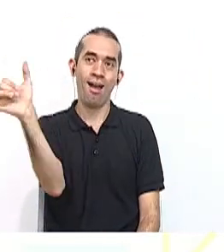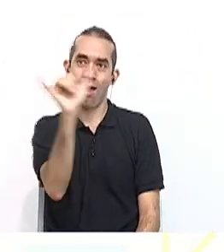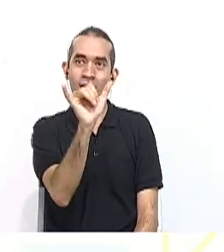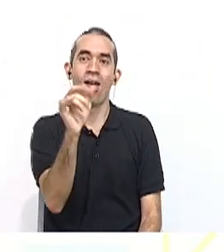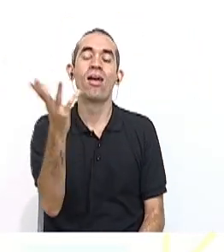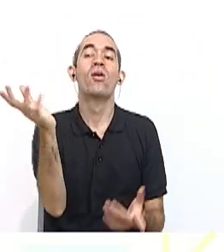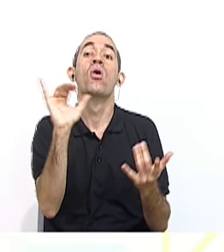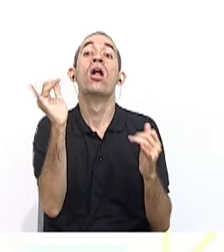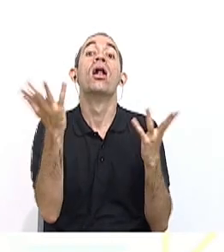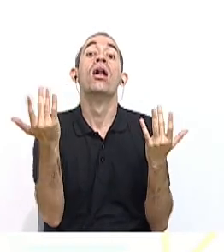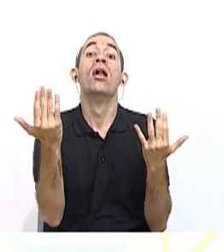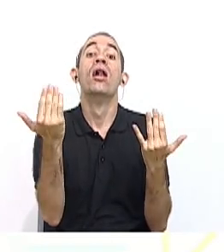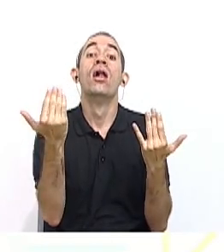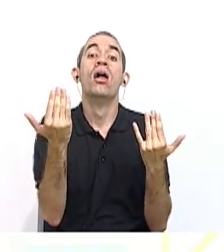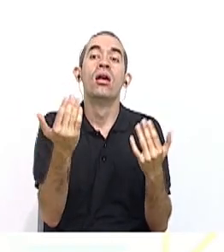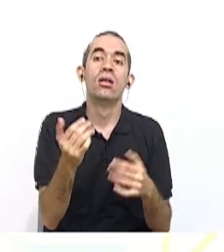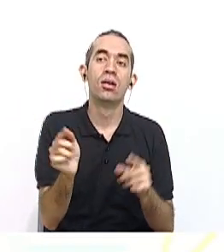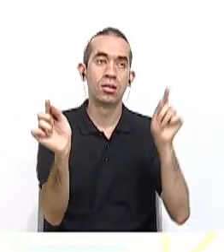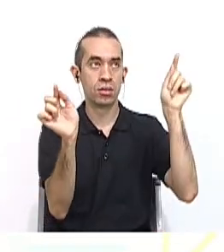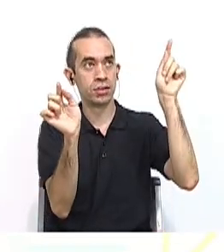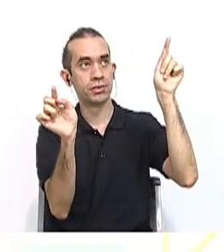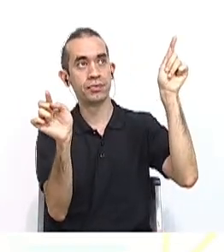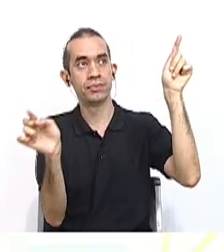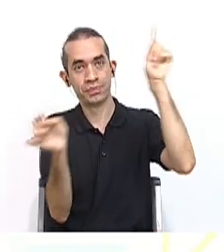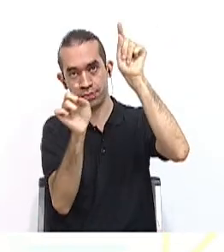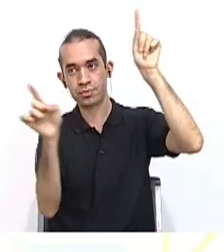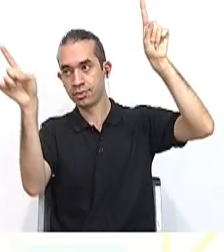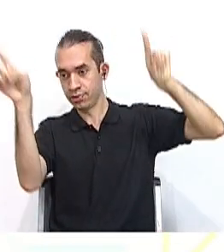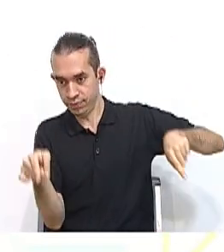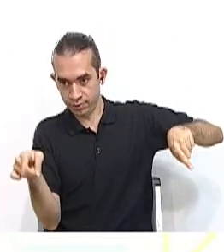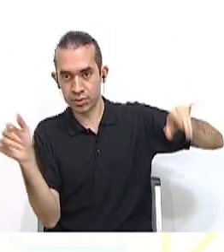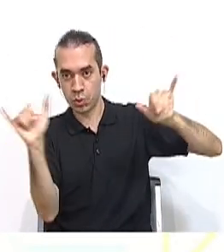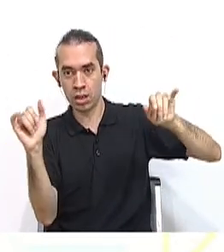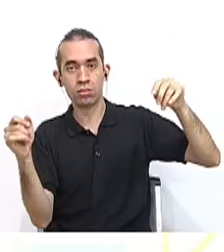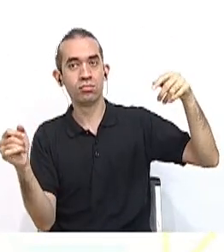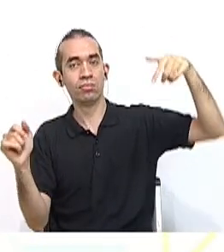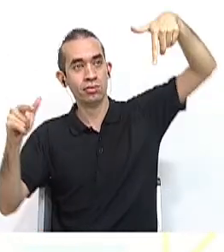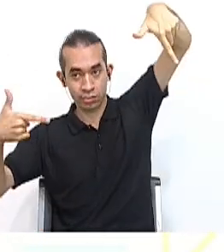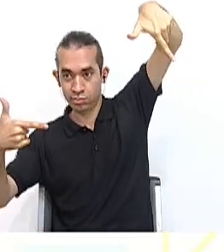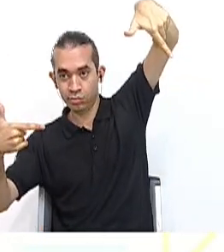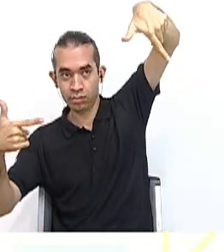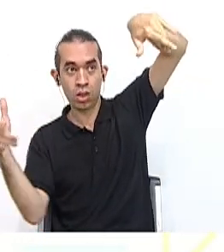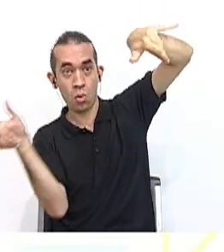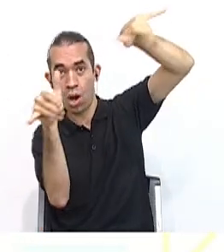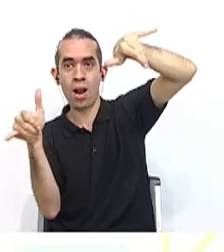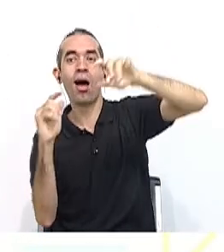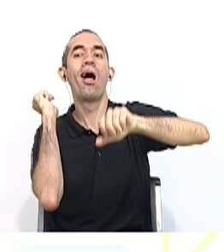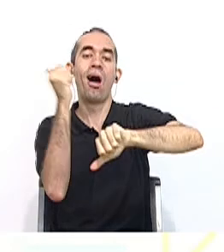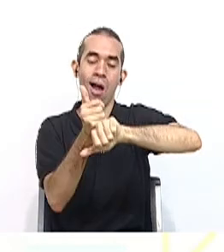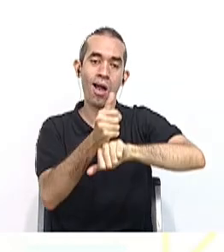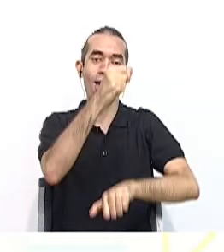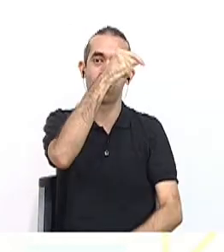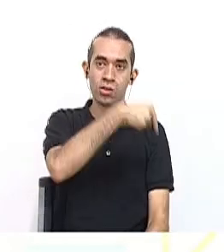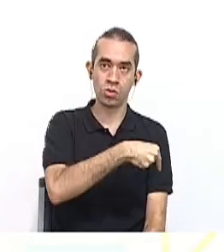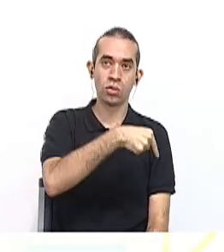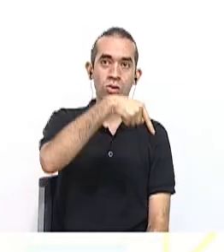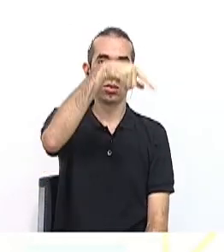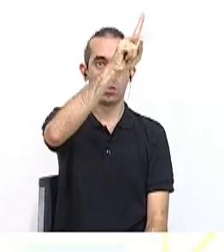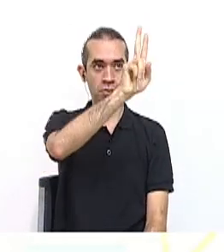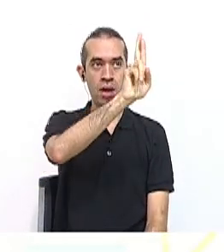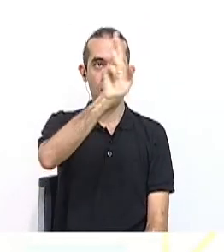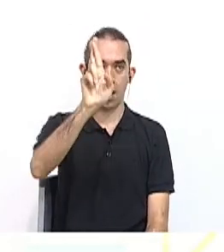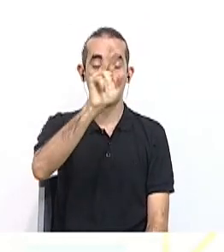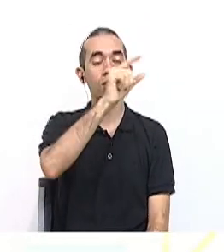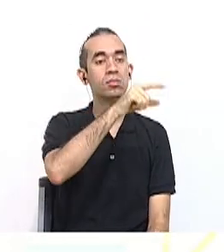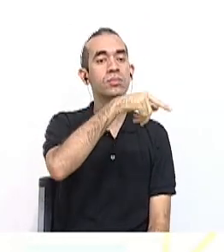tengo igual? Dos lados y el ángulo entre ellos. Entonces, el triángulo QPR es